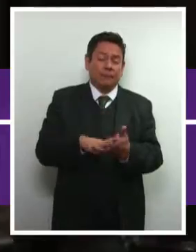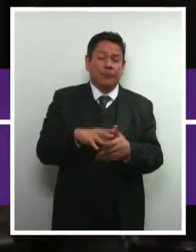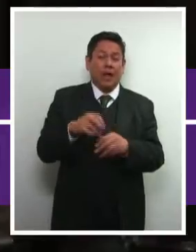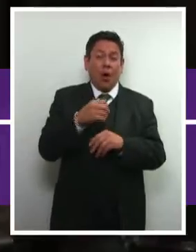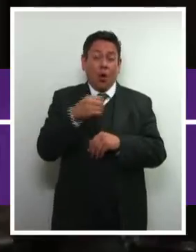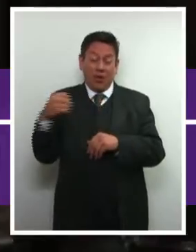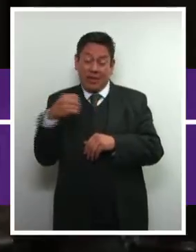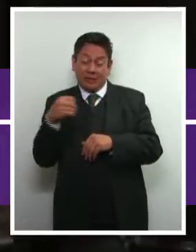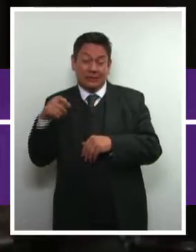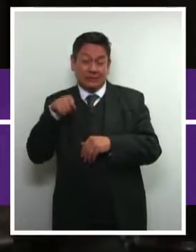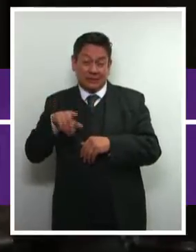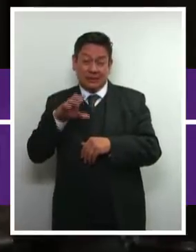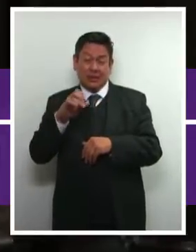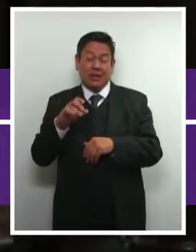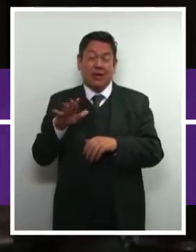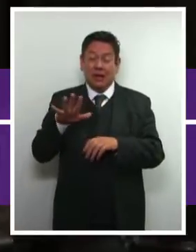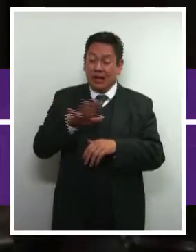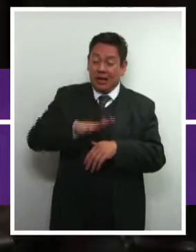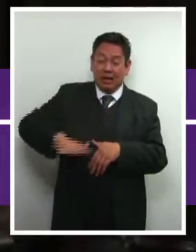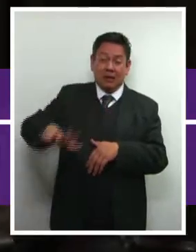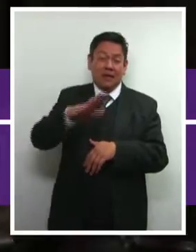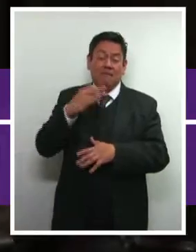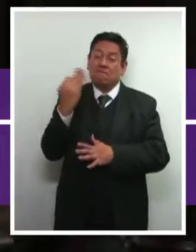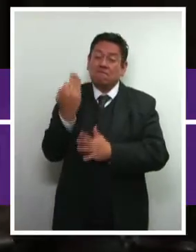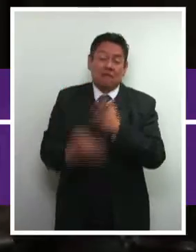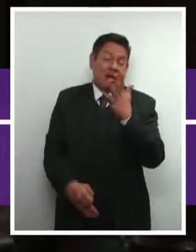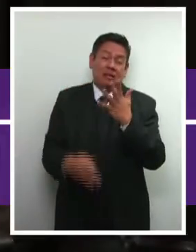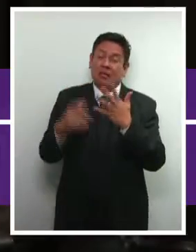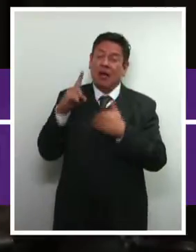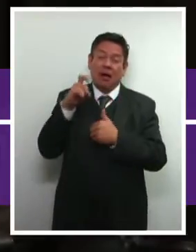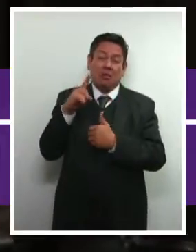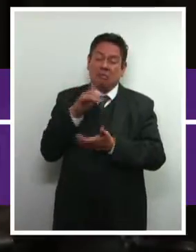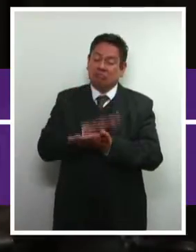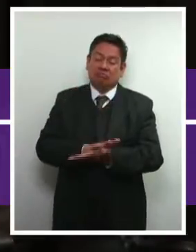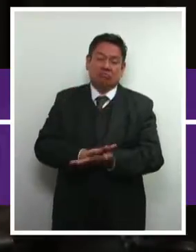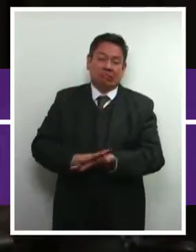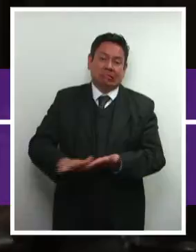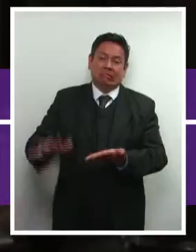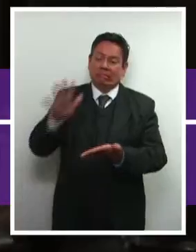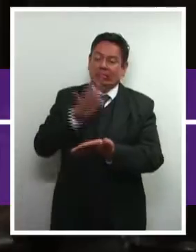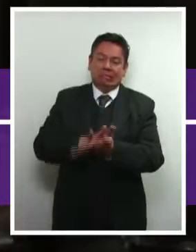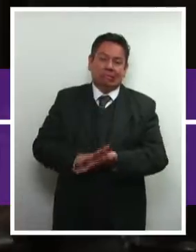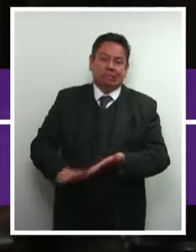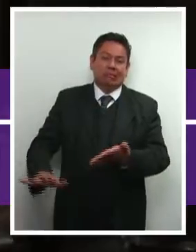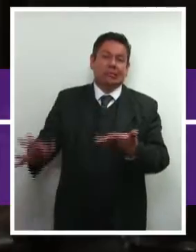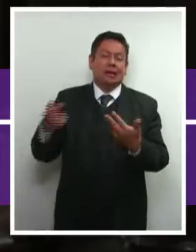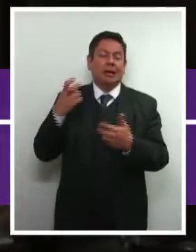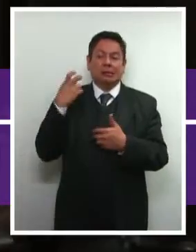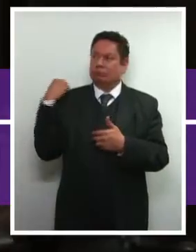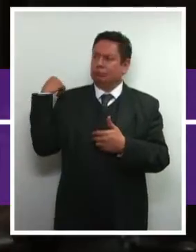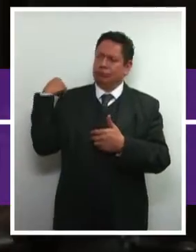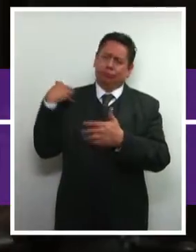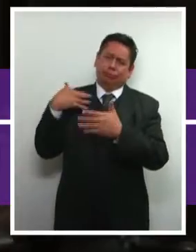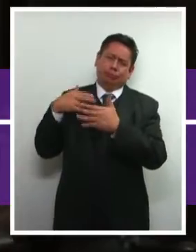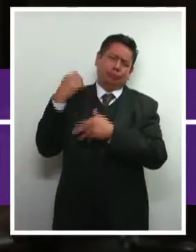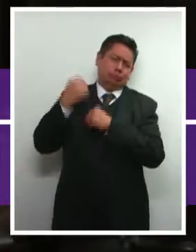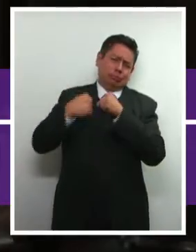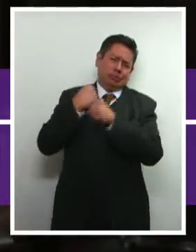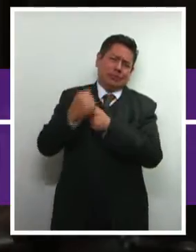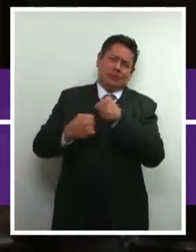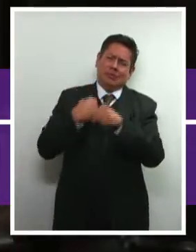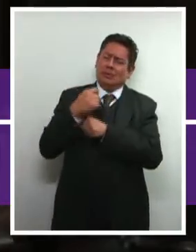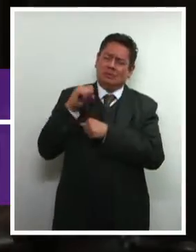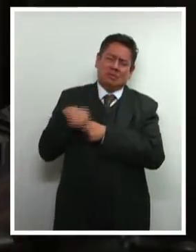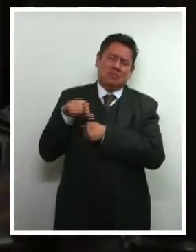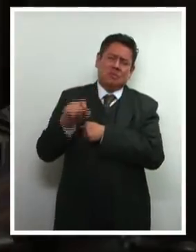casi históricas, en lo que respecta al servicio del agua. Necesitamos en ese sentido una cobertura de 100%